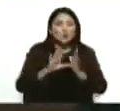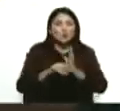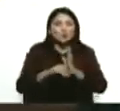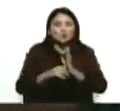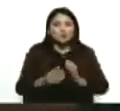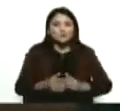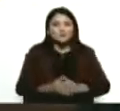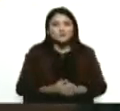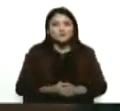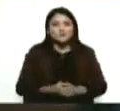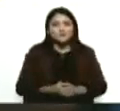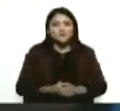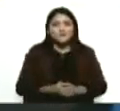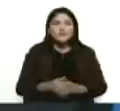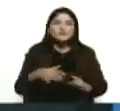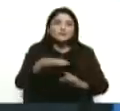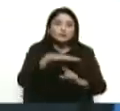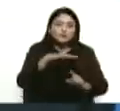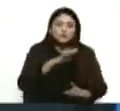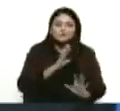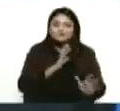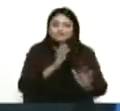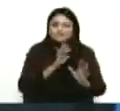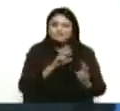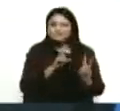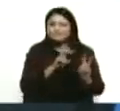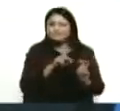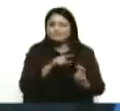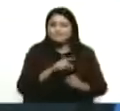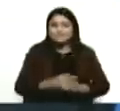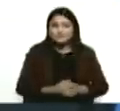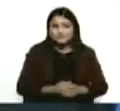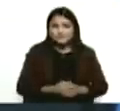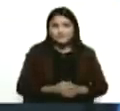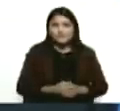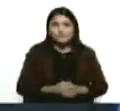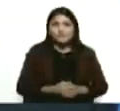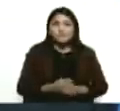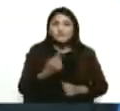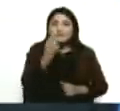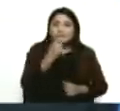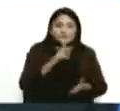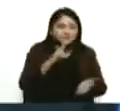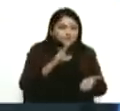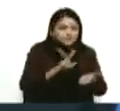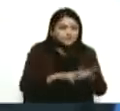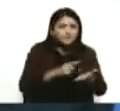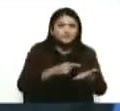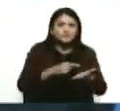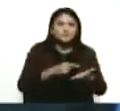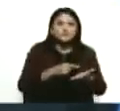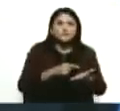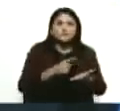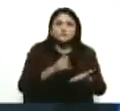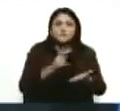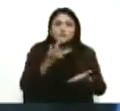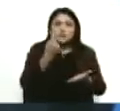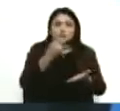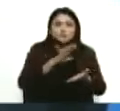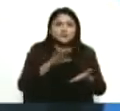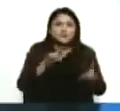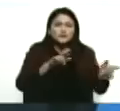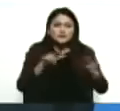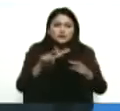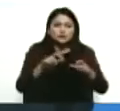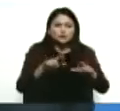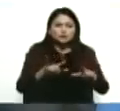tipo de situación irregular. Un solo registro único de información fiscal, ¿no? Es necesario ya,